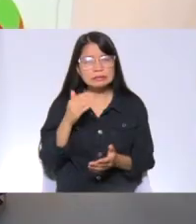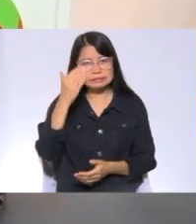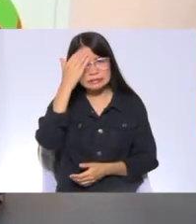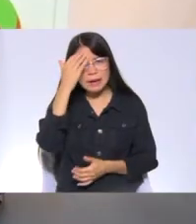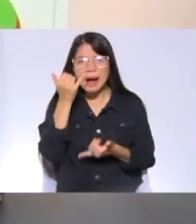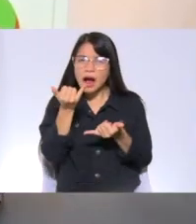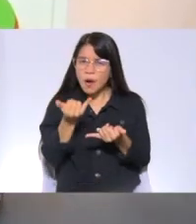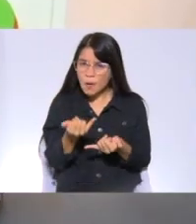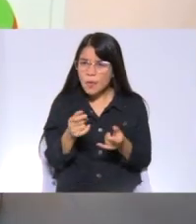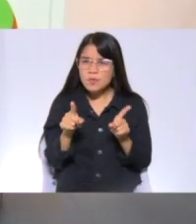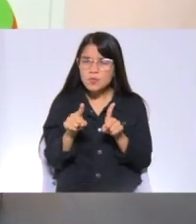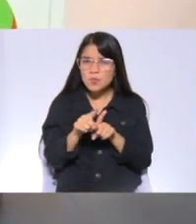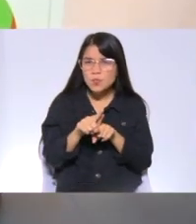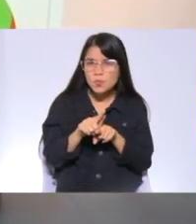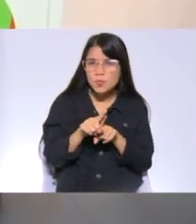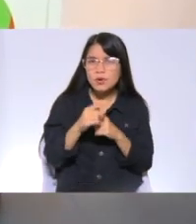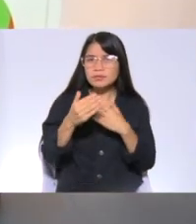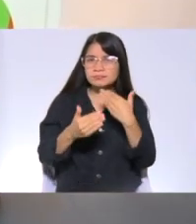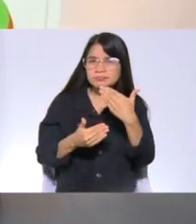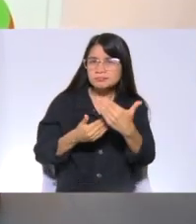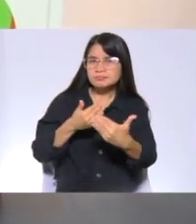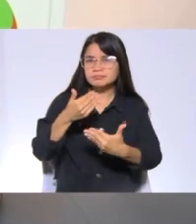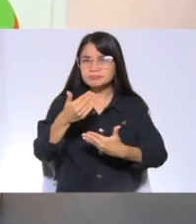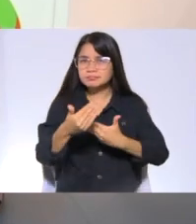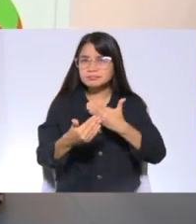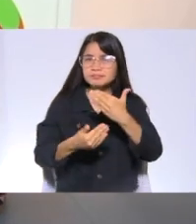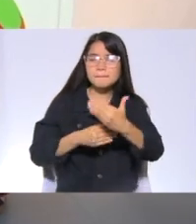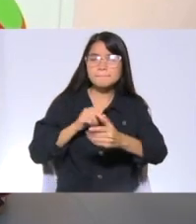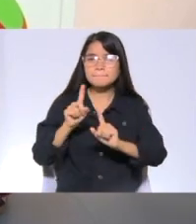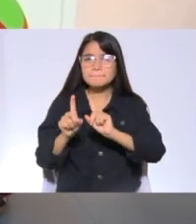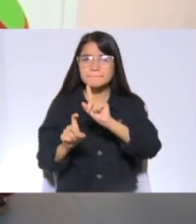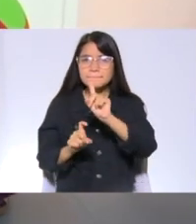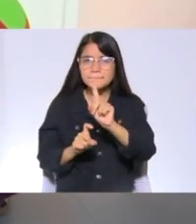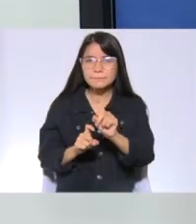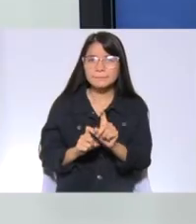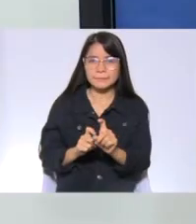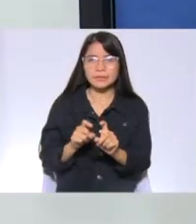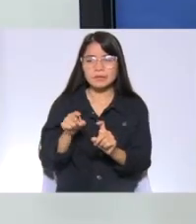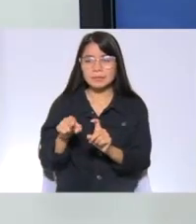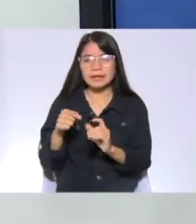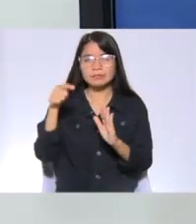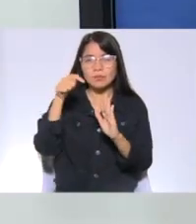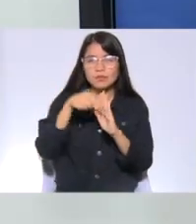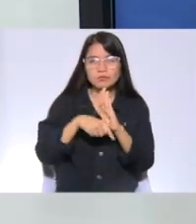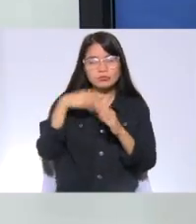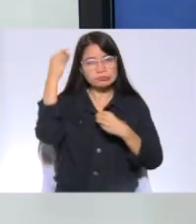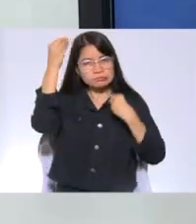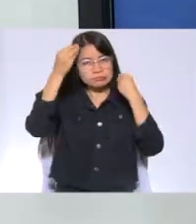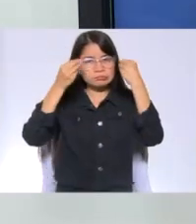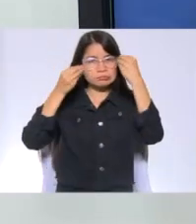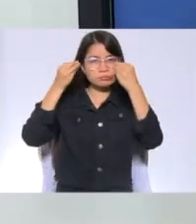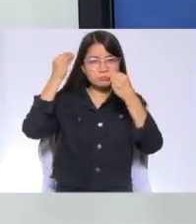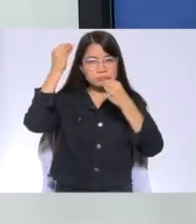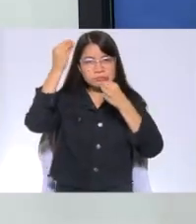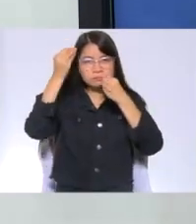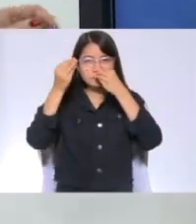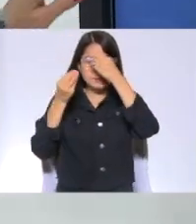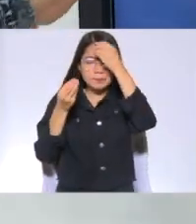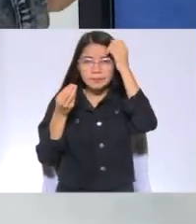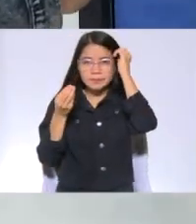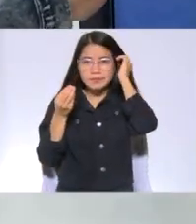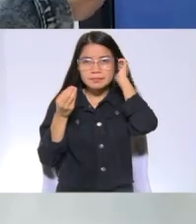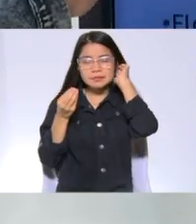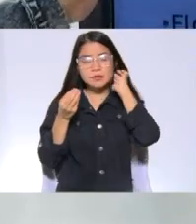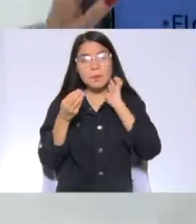Eso lo acerca a la lectura y a seguir indagando un poco más respecto al tema. Y nos va a permitir que esos procesos de creatividad y el